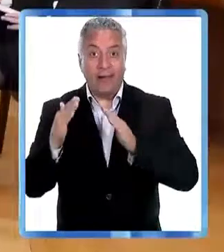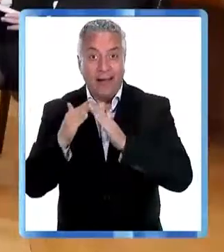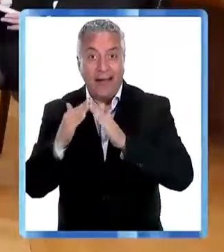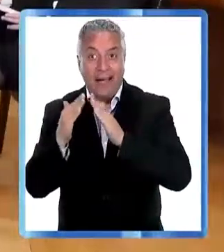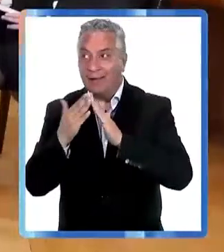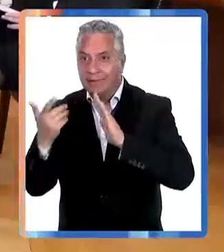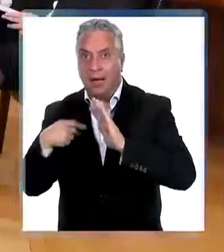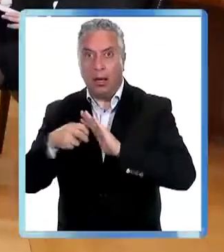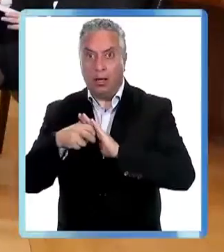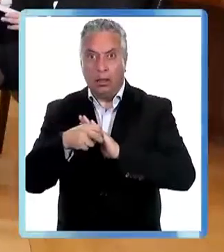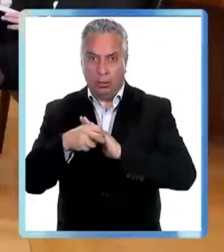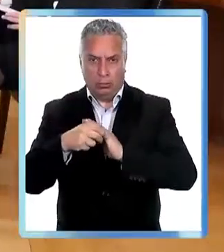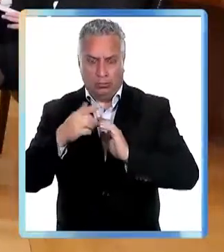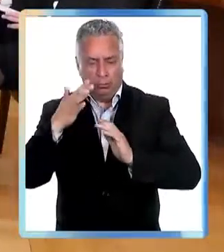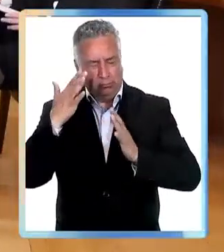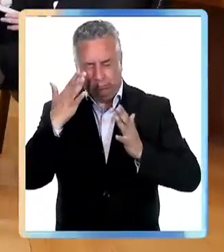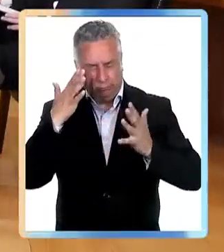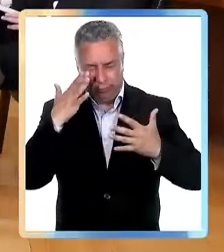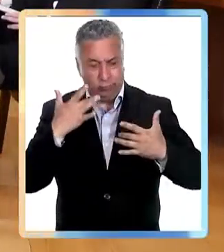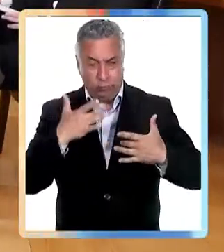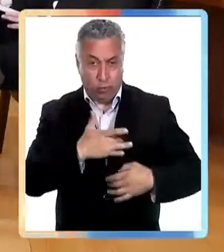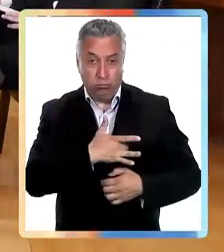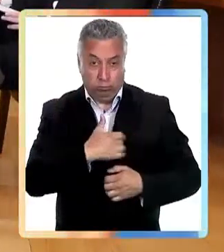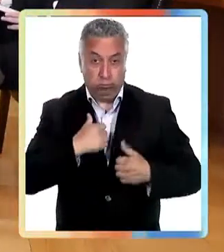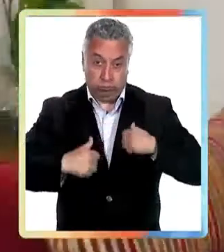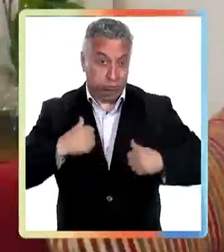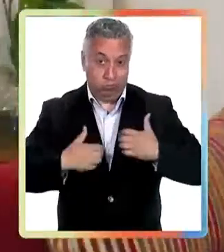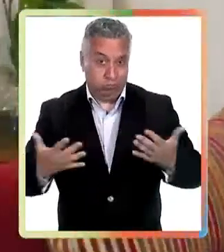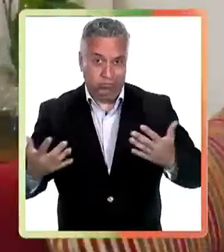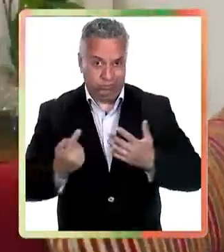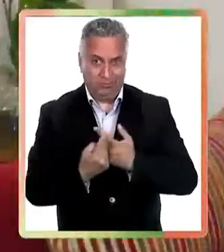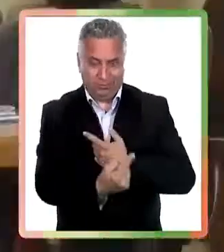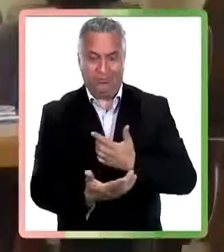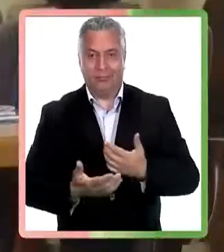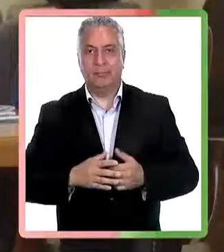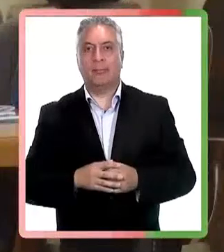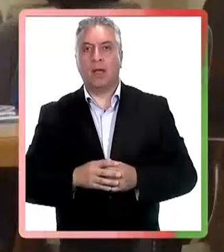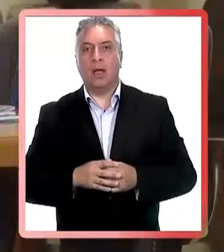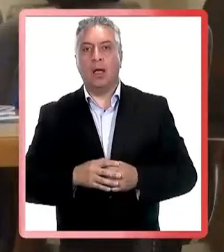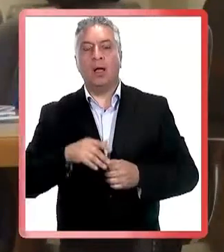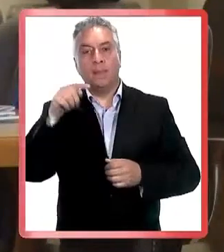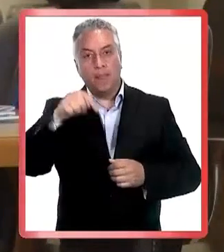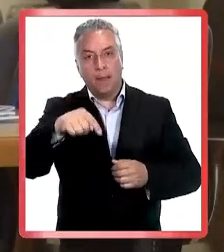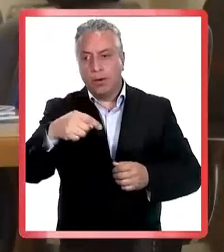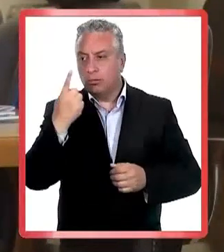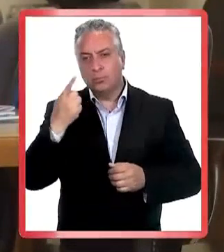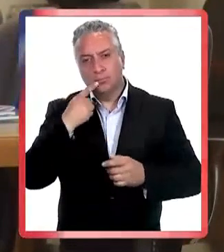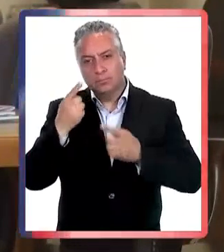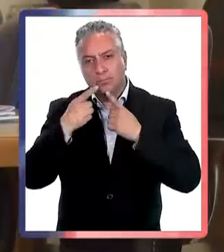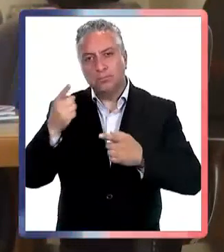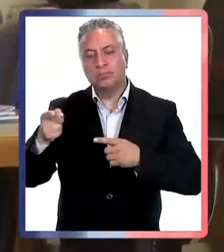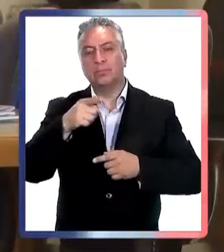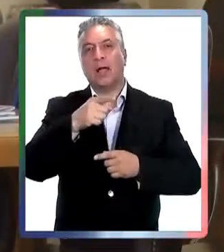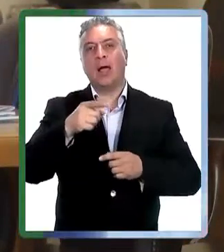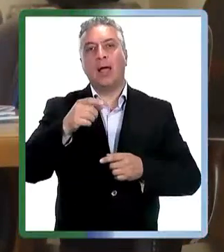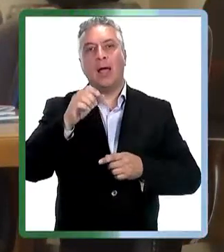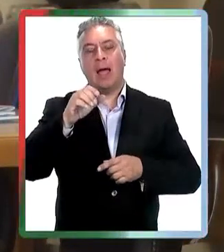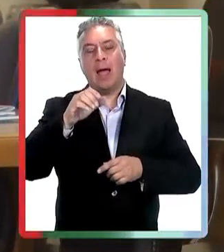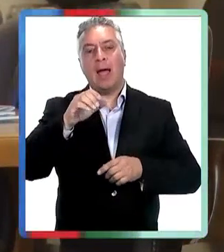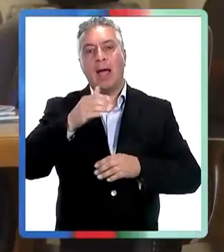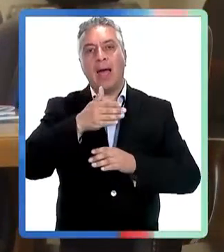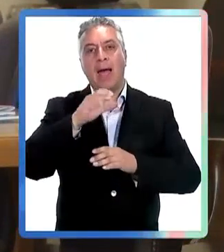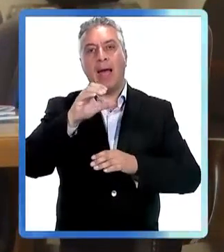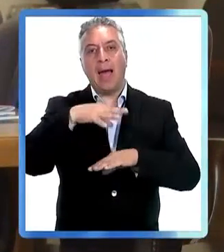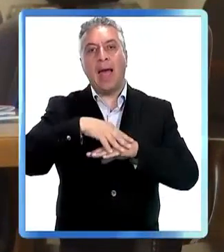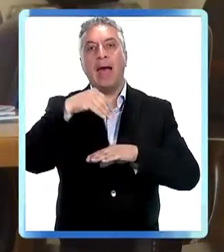de su casa, qué sé yo, también es una cosa tremenda. Hace muy poco conversamos con Jorge Díaz, gobernador de Arica Parinacota,